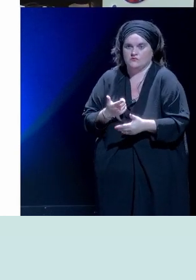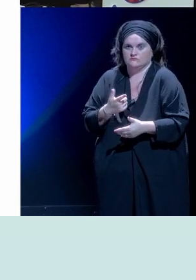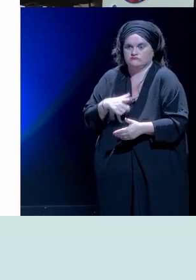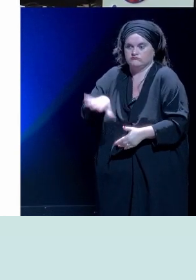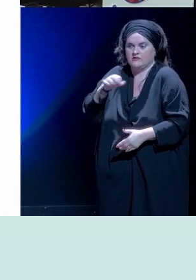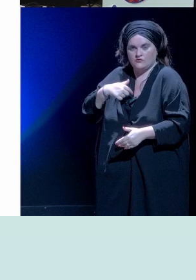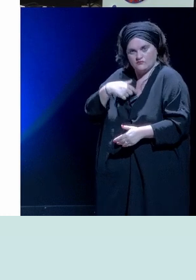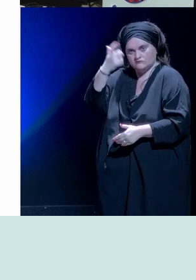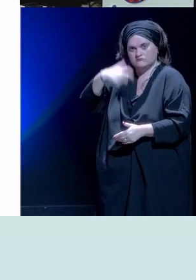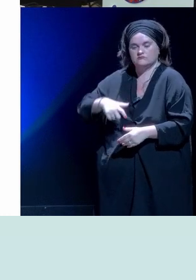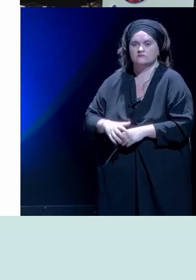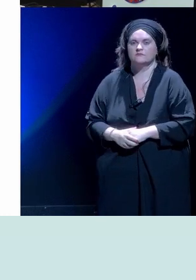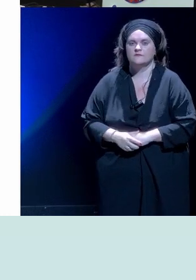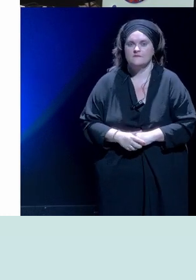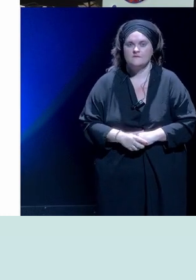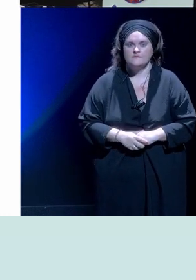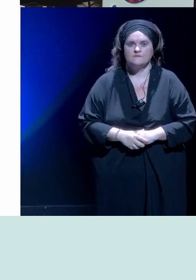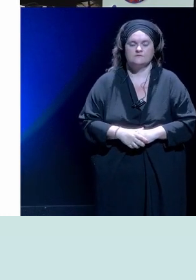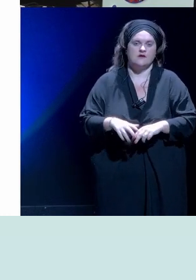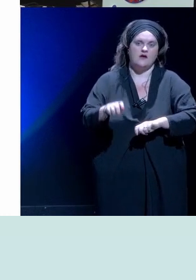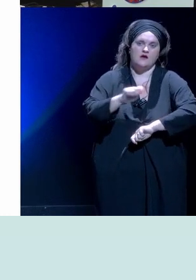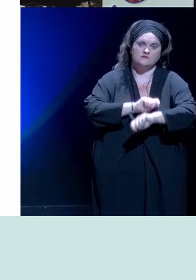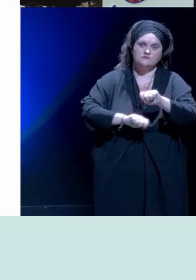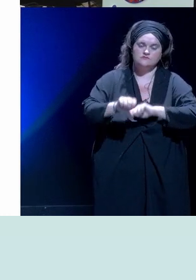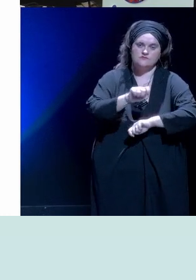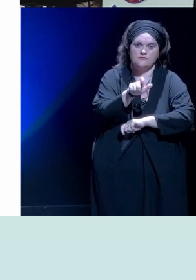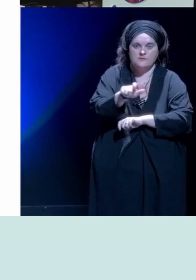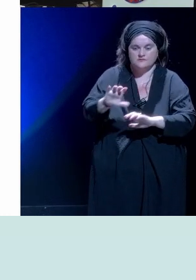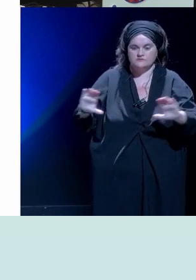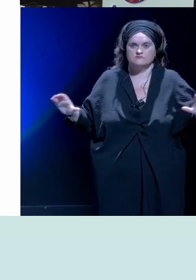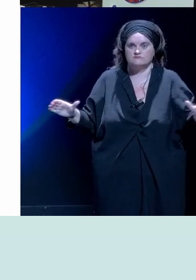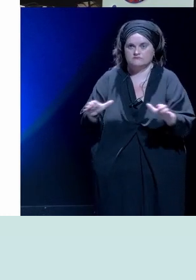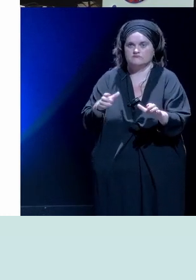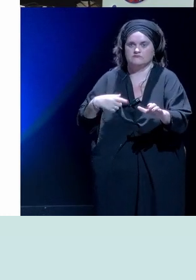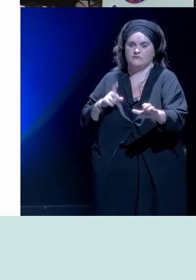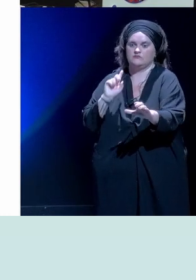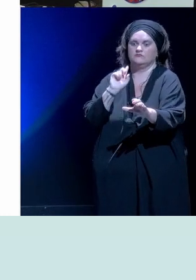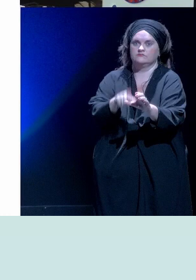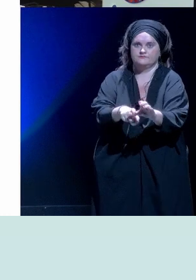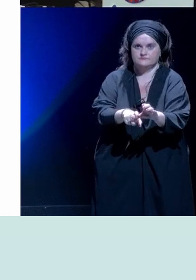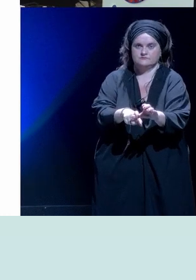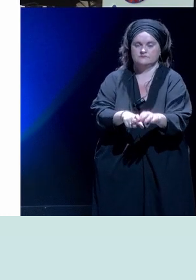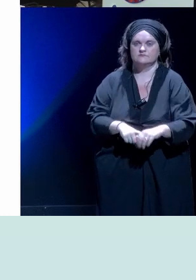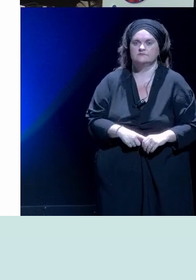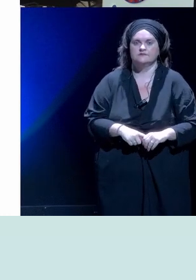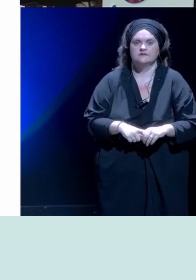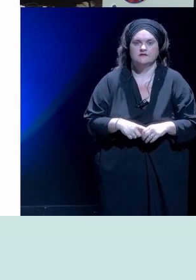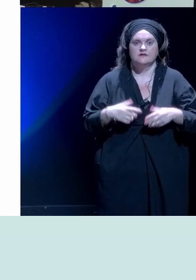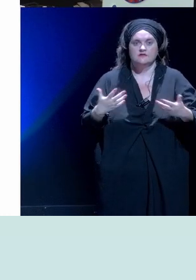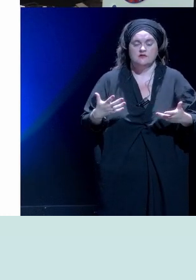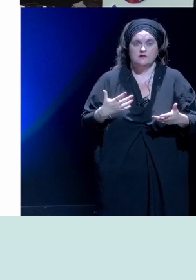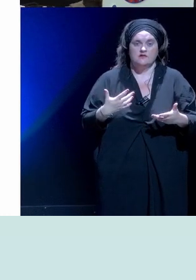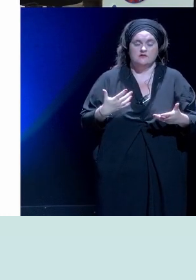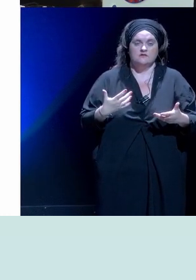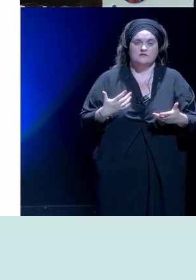en una determinada asociación de personas, etc. Por lo tanto, tenemos